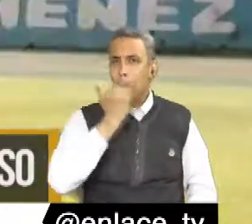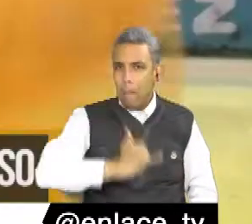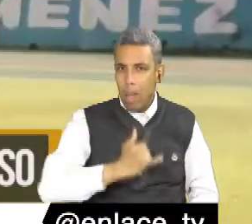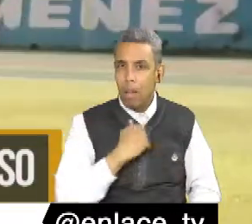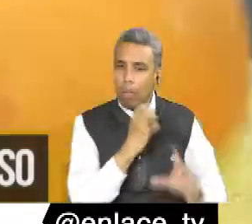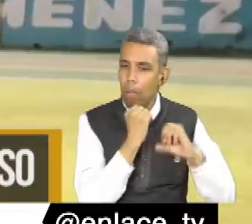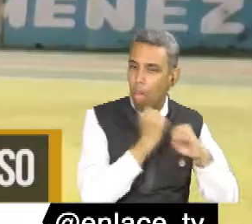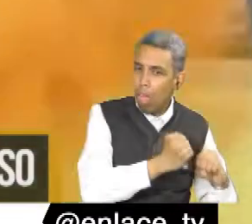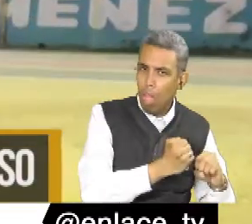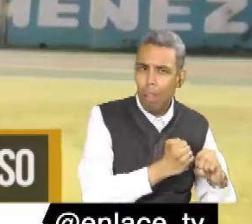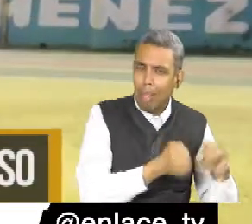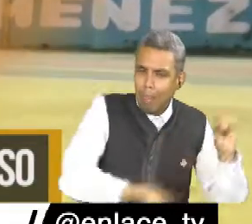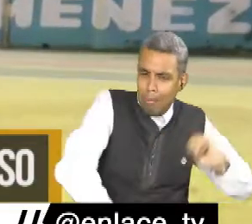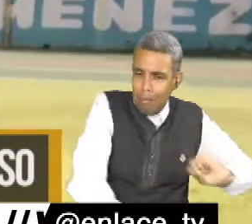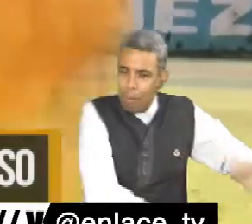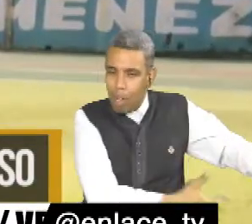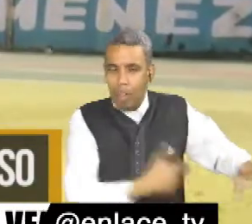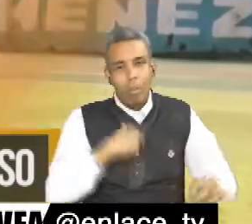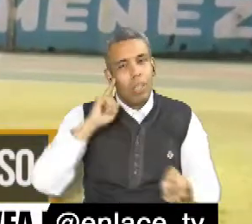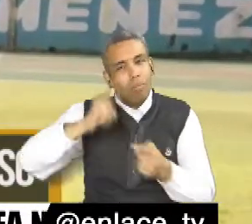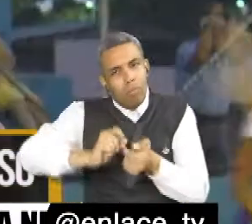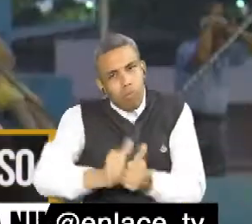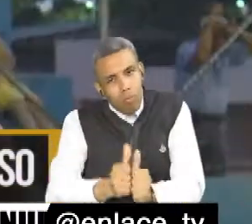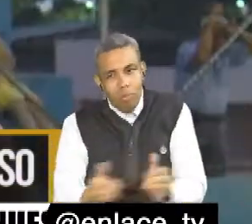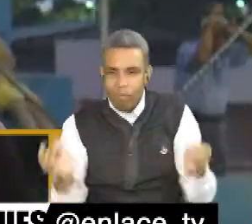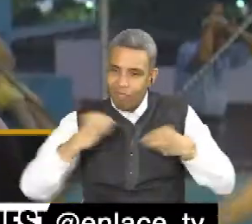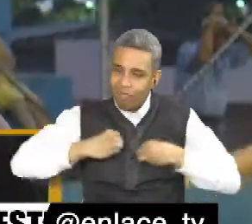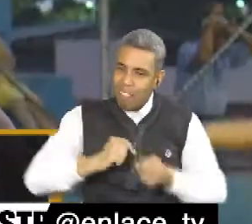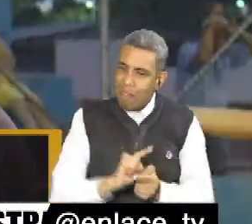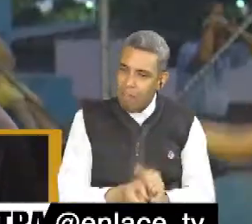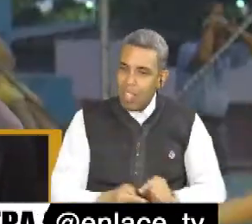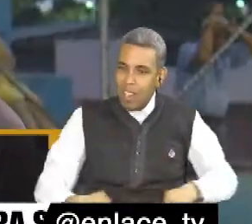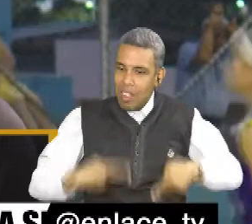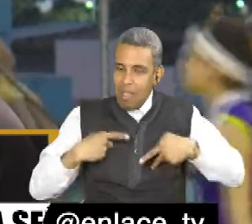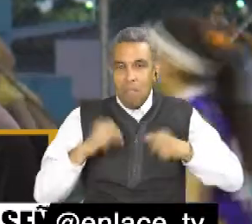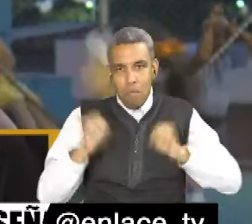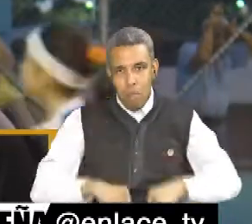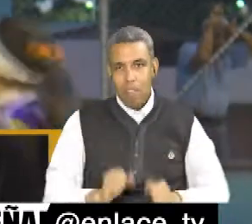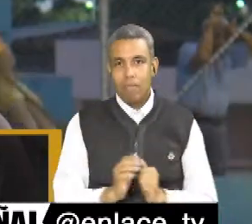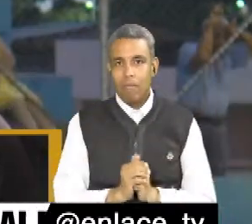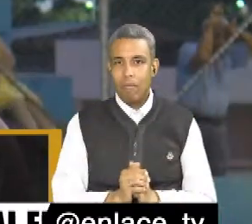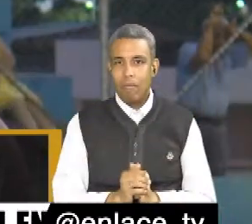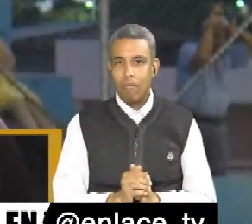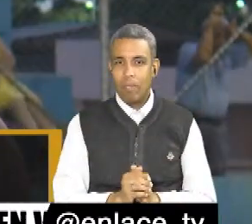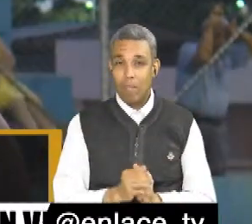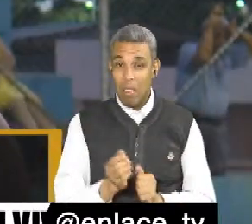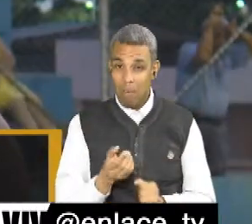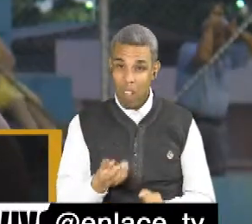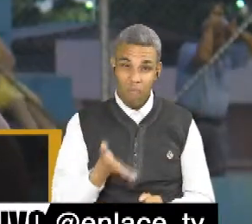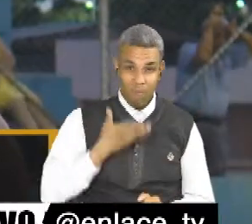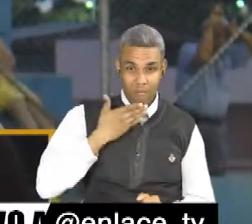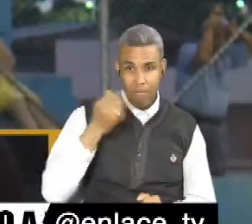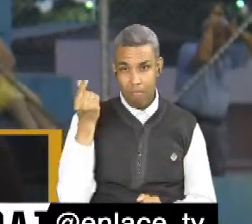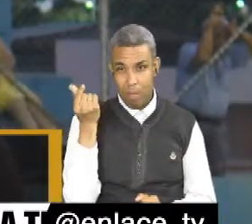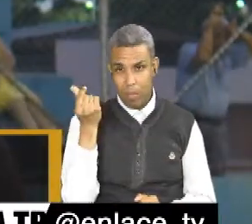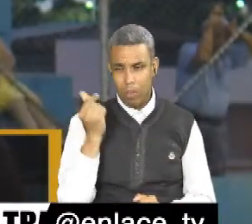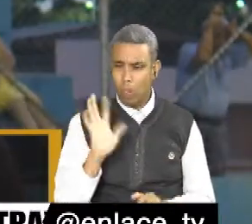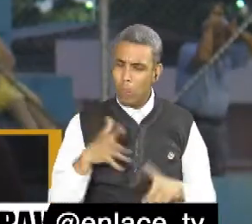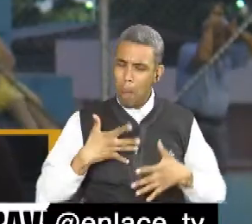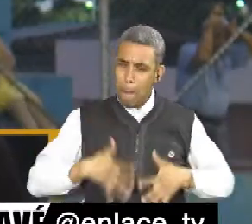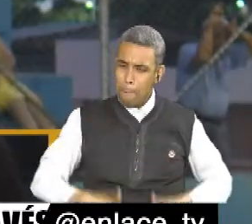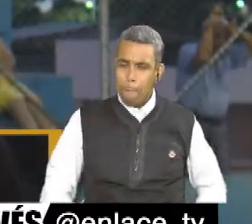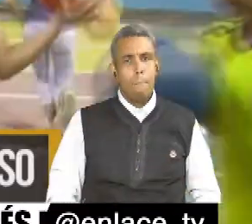sí hay oportunidades, con el deporte hay mucha oportunidad. Trabajamos con las uñas y pues este sector más que todo es un poco abandonado, aquí casi no